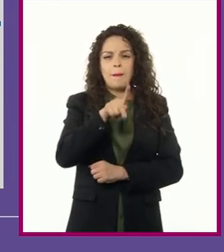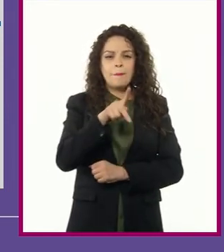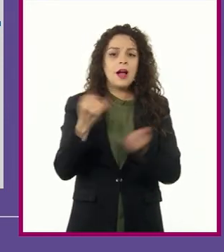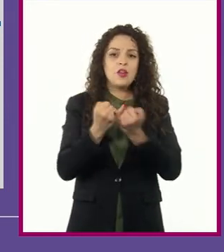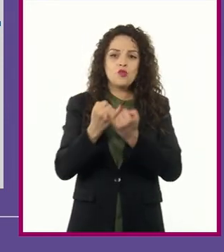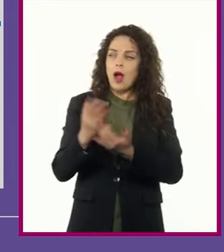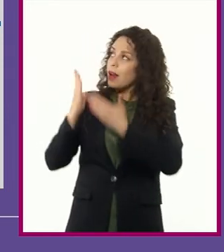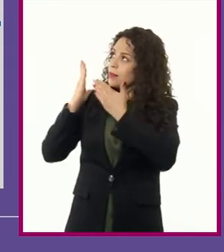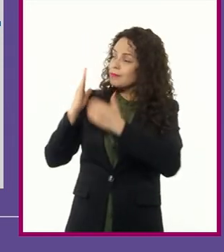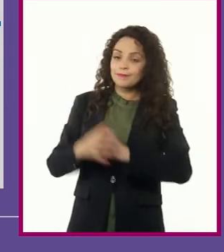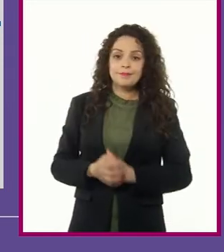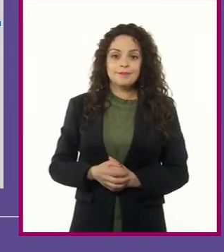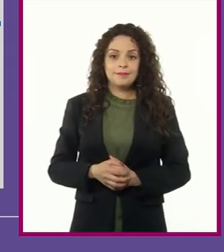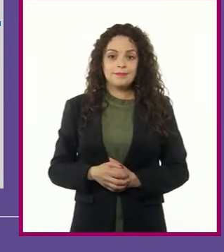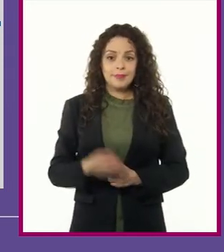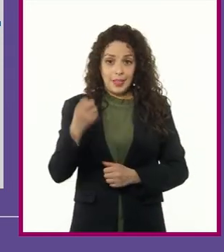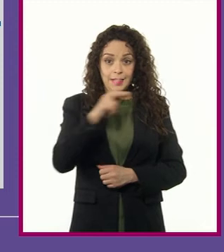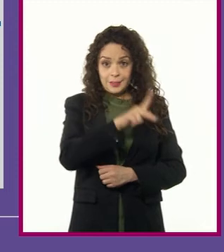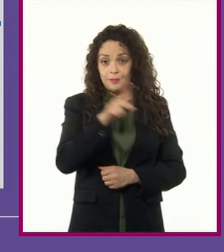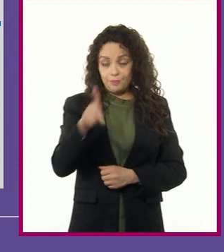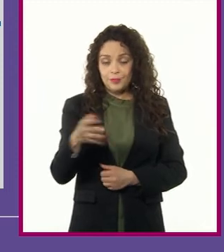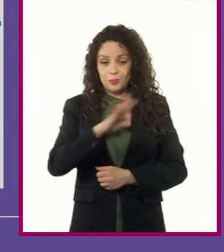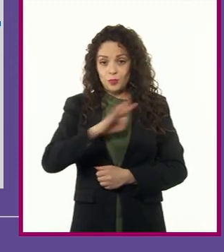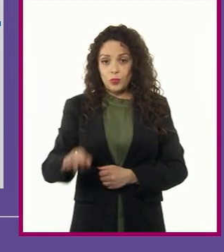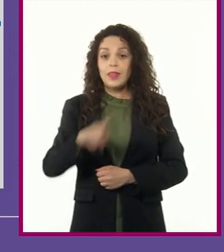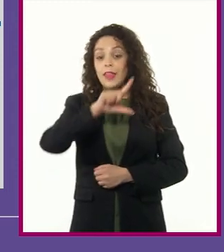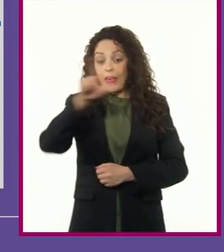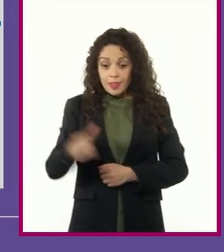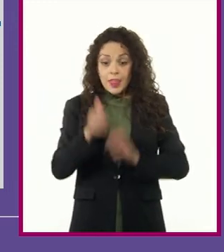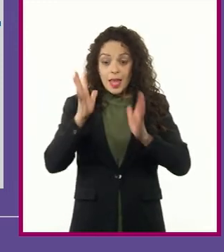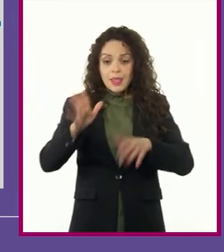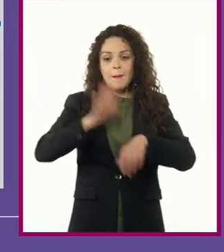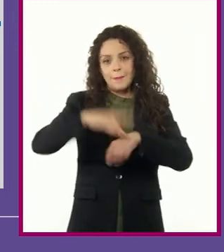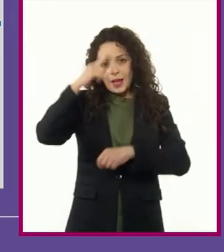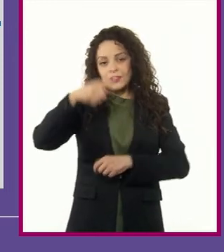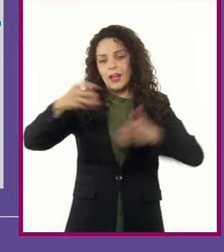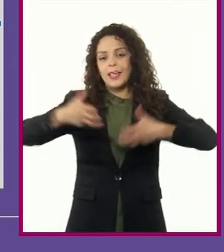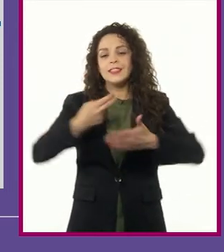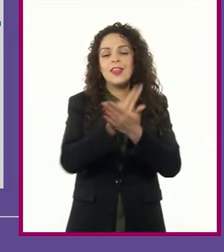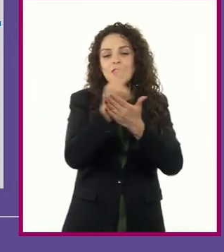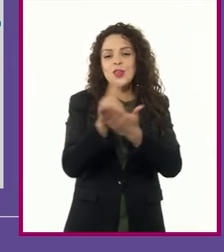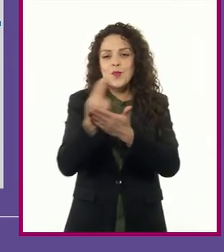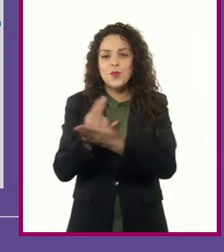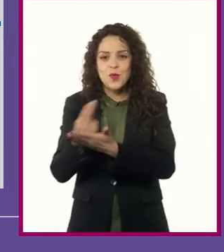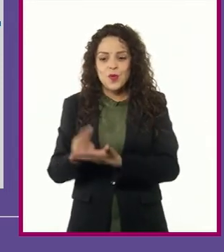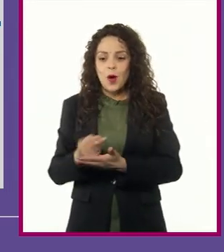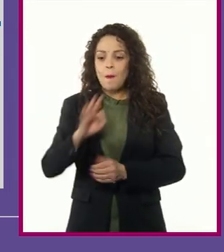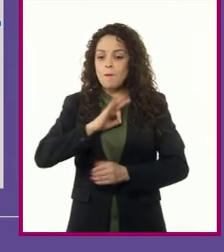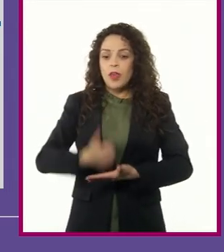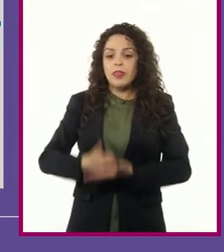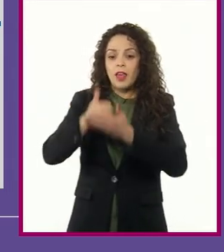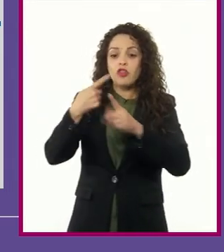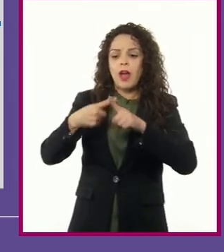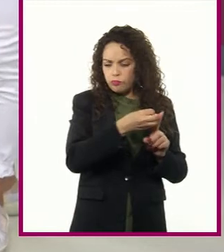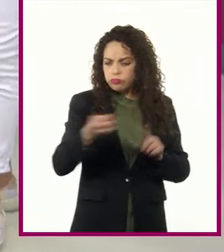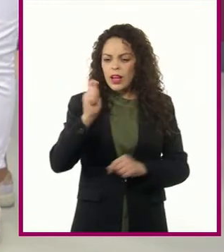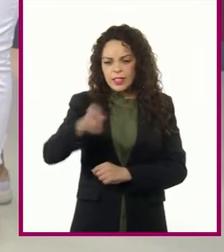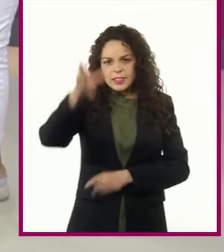pantalla. Después de eso, les será más fácil realizar el dibujo. Pueden obtener apoyo de su